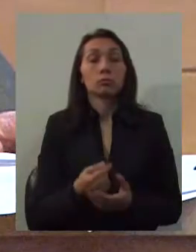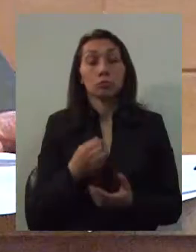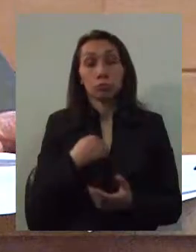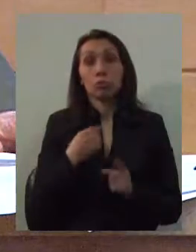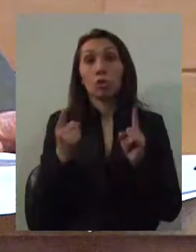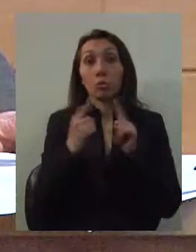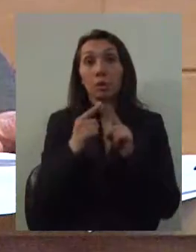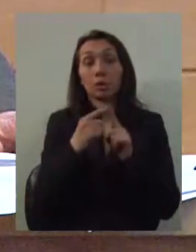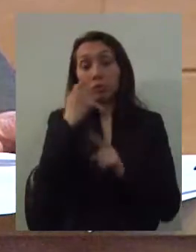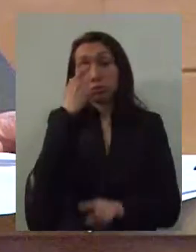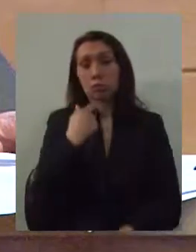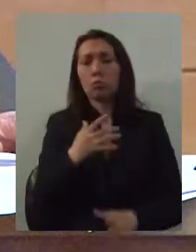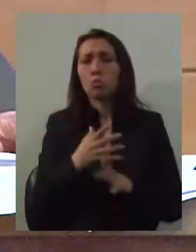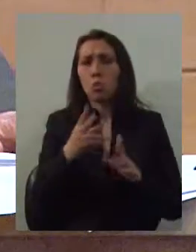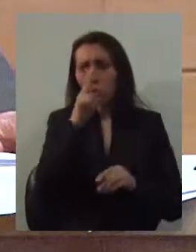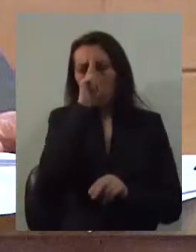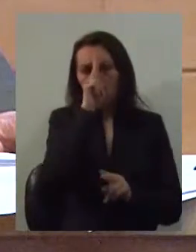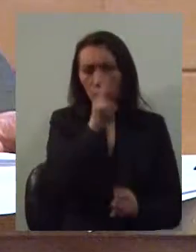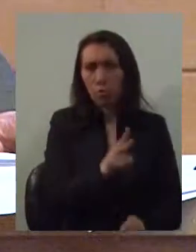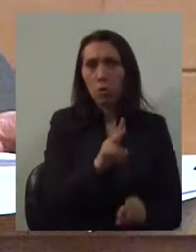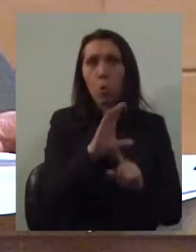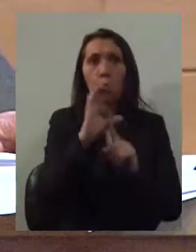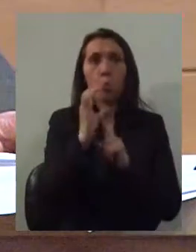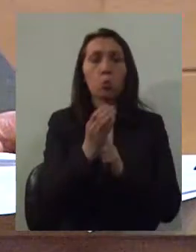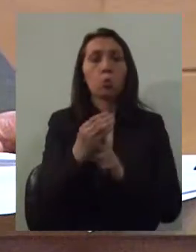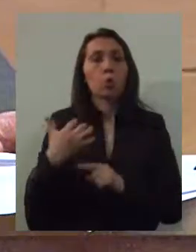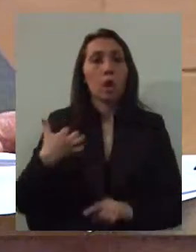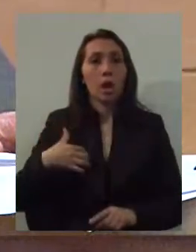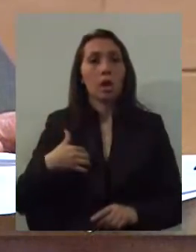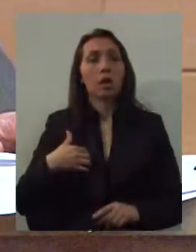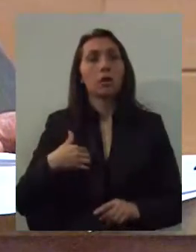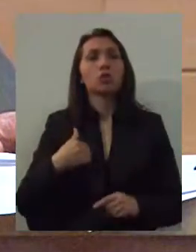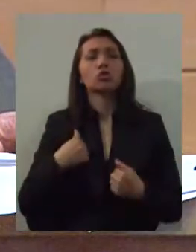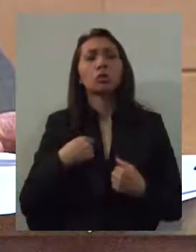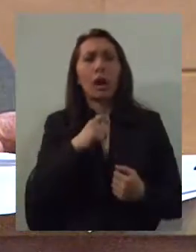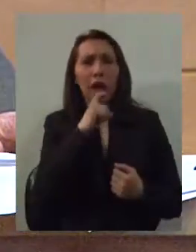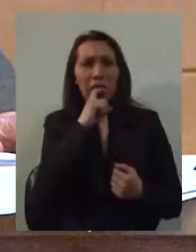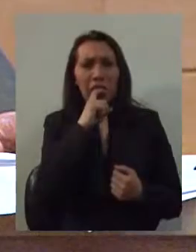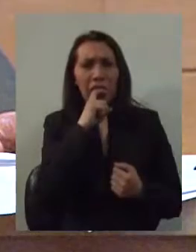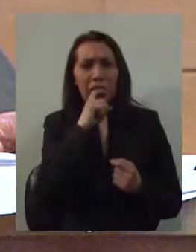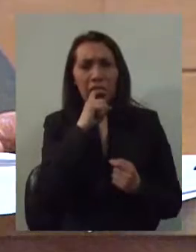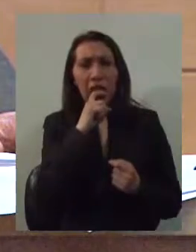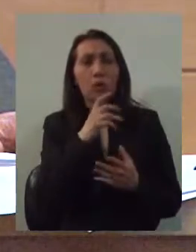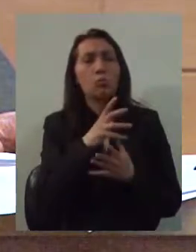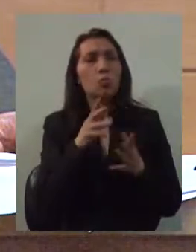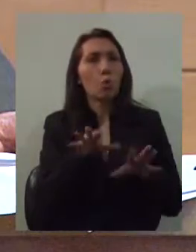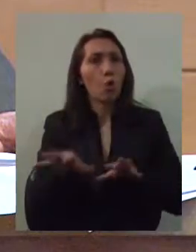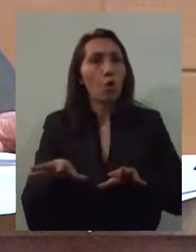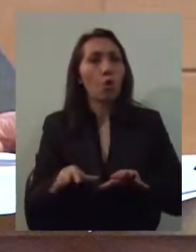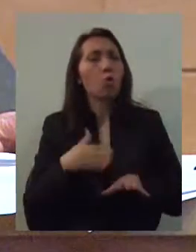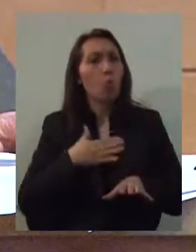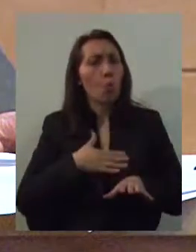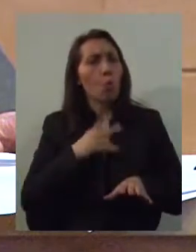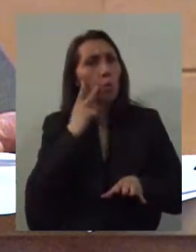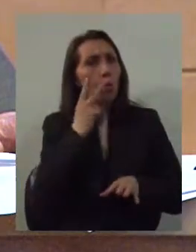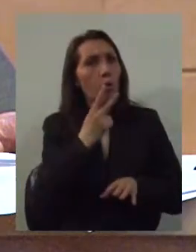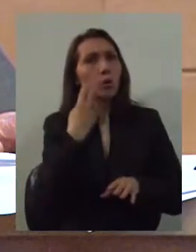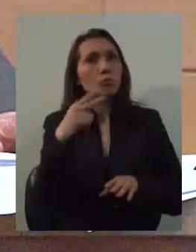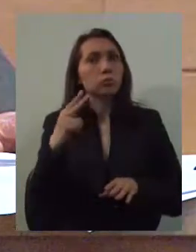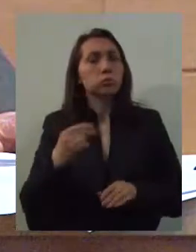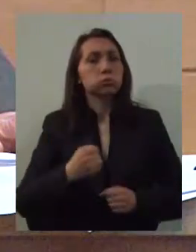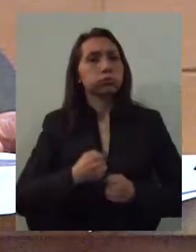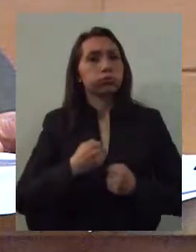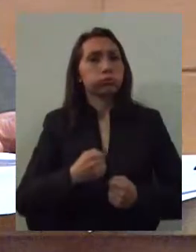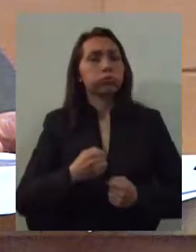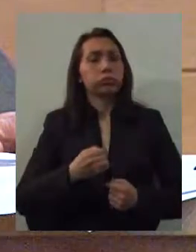Personalmente, yo soy un gran admirador de la cultura argentina. Les envidio muchas cosas de su